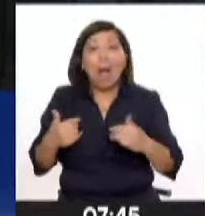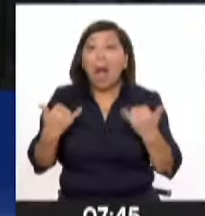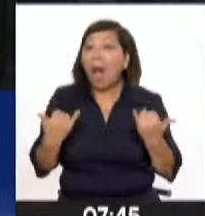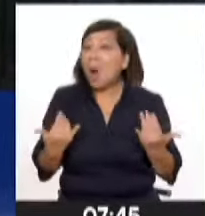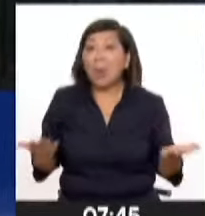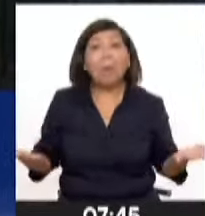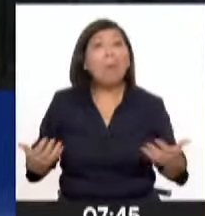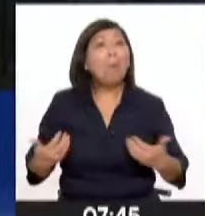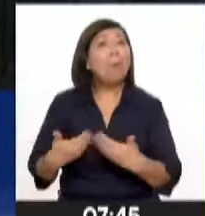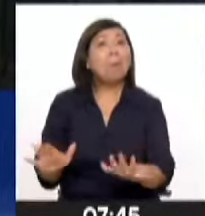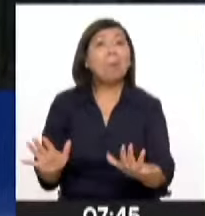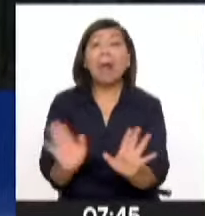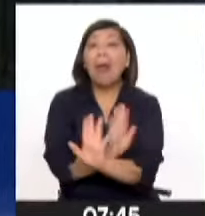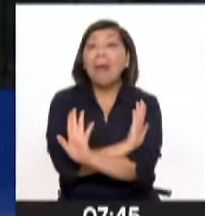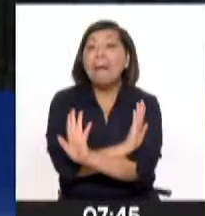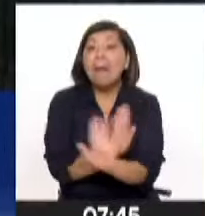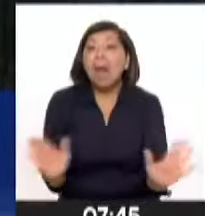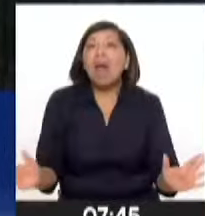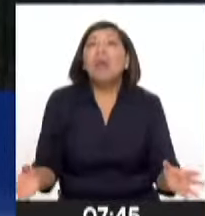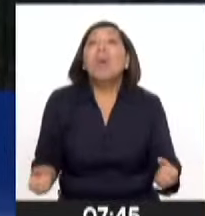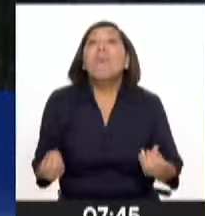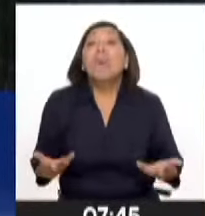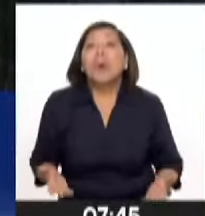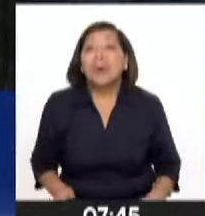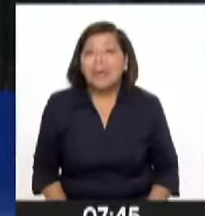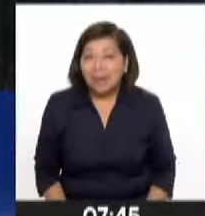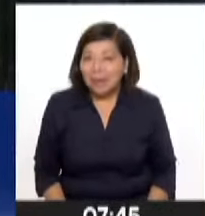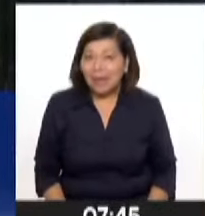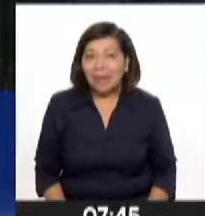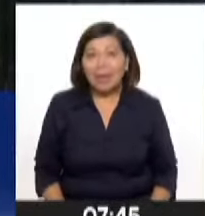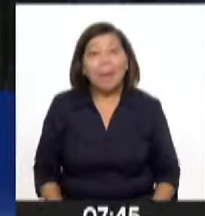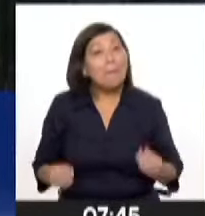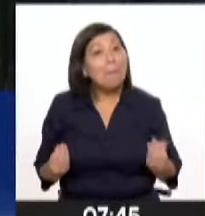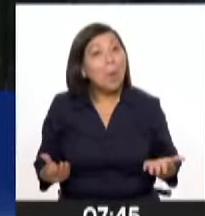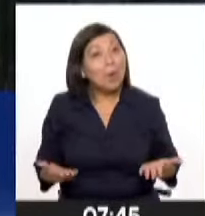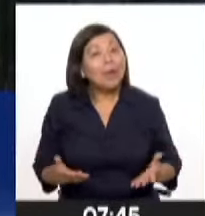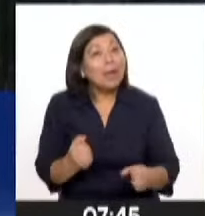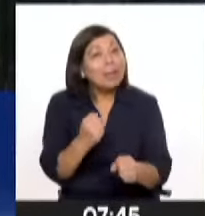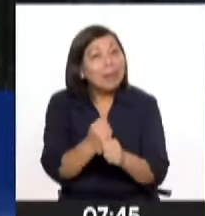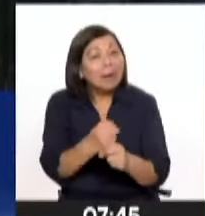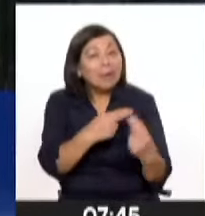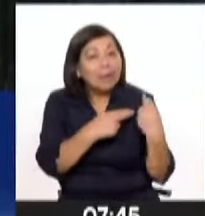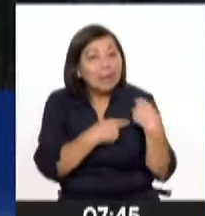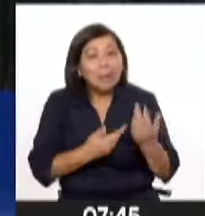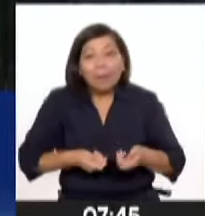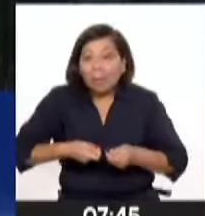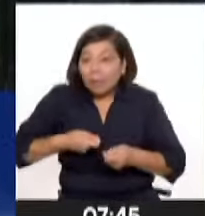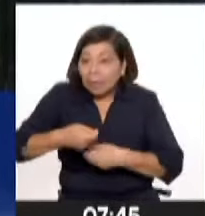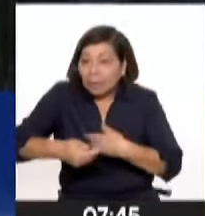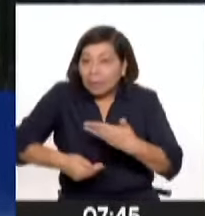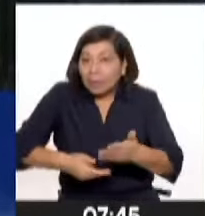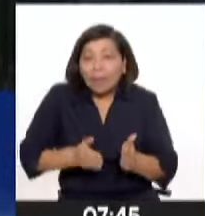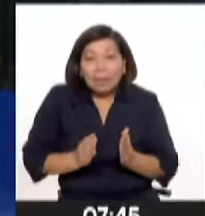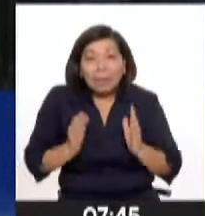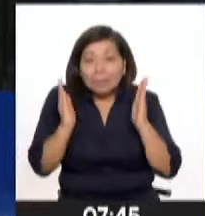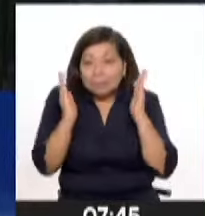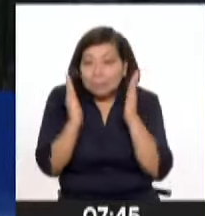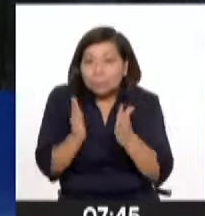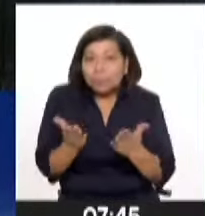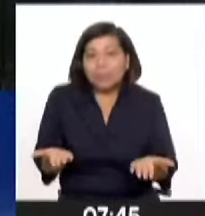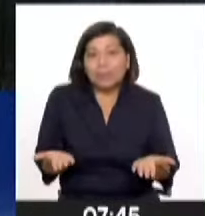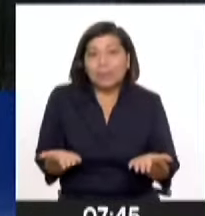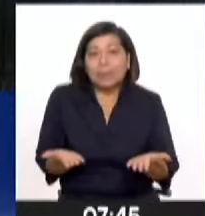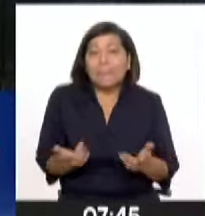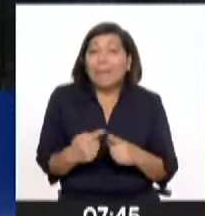Ahora se dejó de hacer eso. ¿Y por qué se dejó de hacer? Porque realmente las funciones agrarias, dentro del proceso de descentralización que sufrió